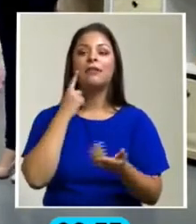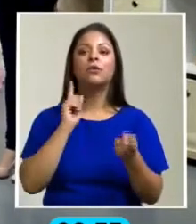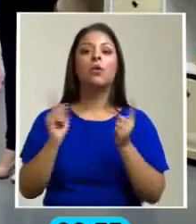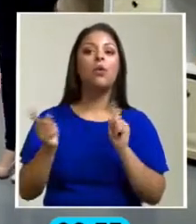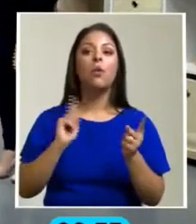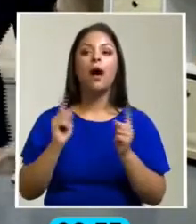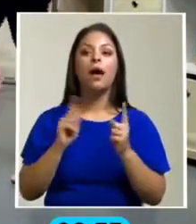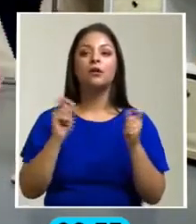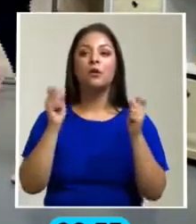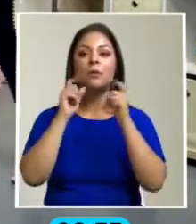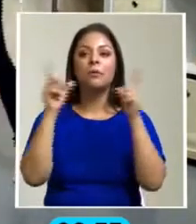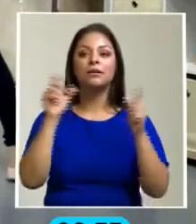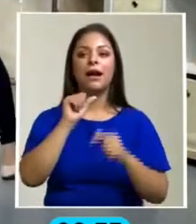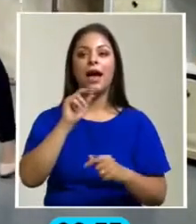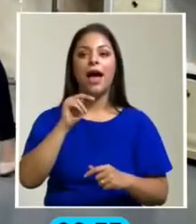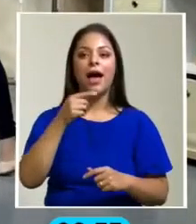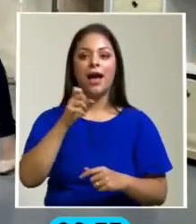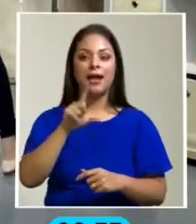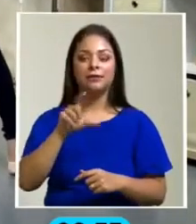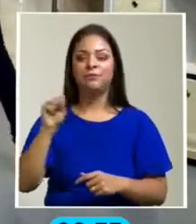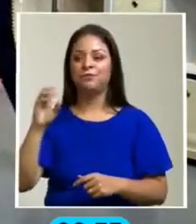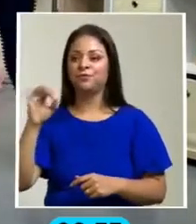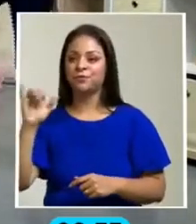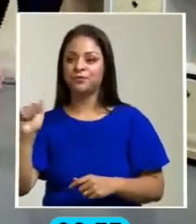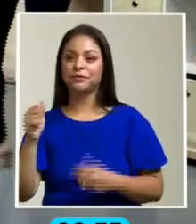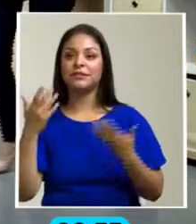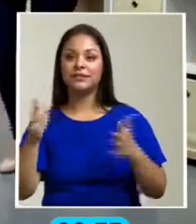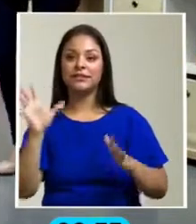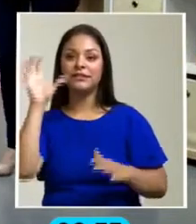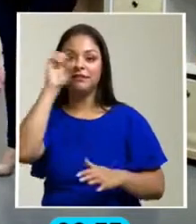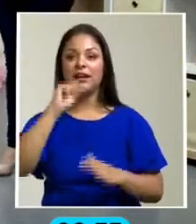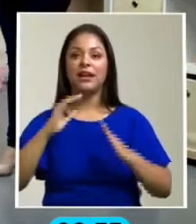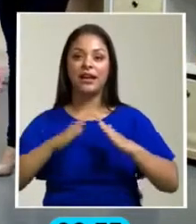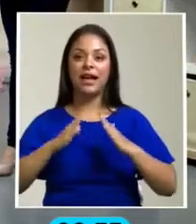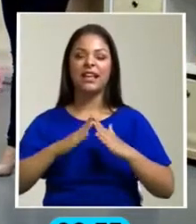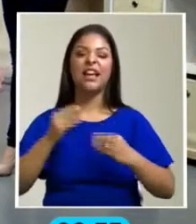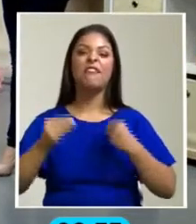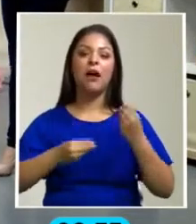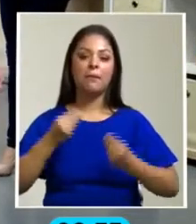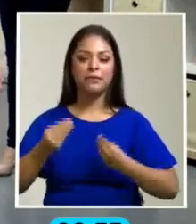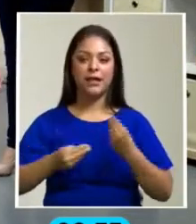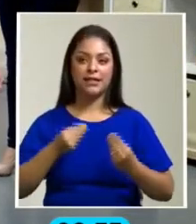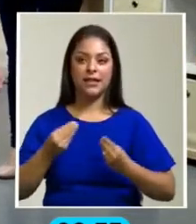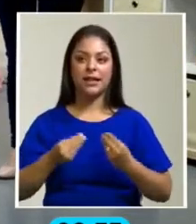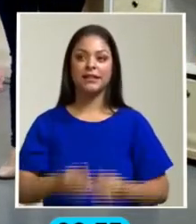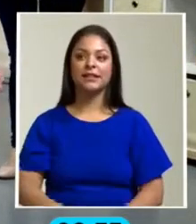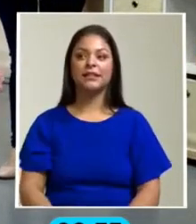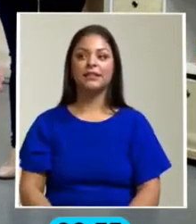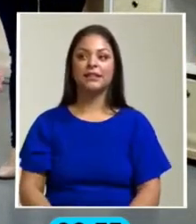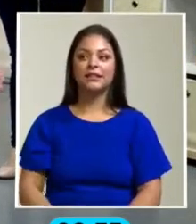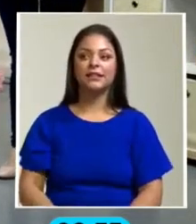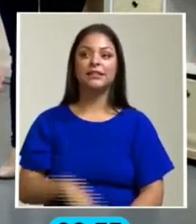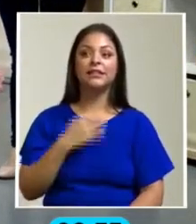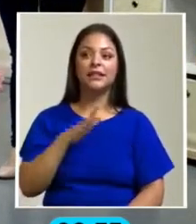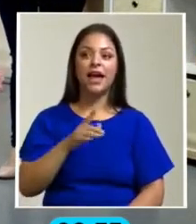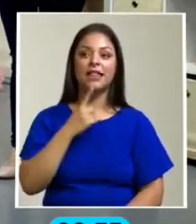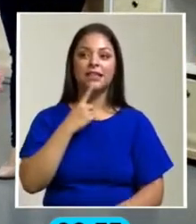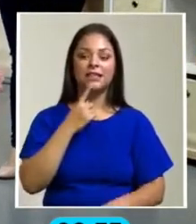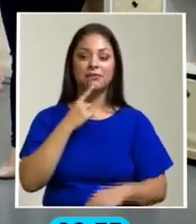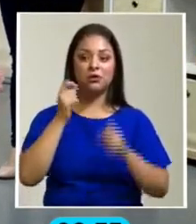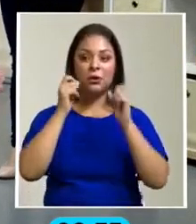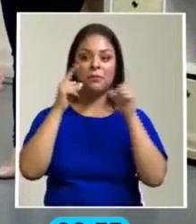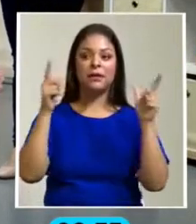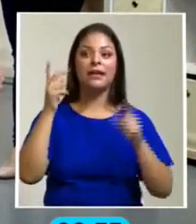y Sofía. ¿Ya adivinaron en casa, niños y niñas, qué es lo que vamos a hacer? Niña Natalia, les decimos, ya claro, la sorpresa. Vean, aquí está